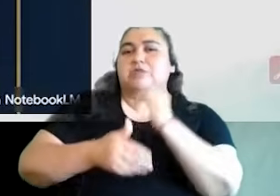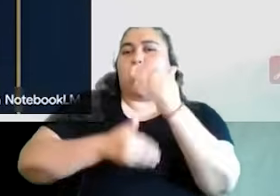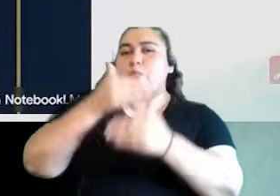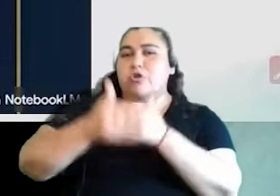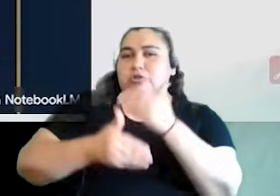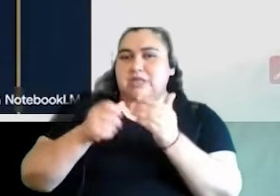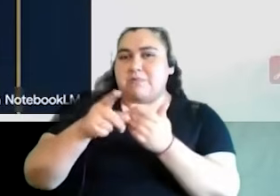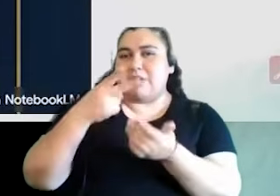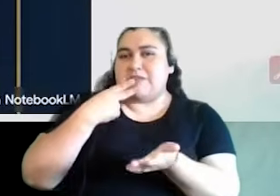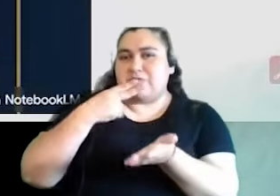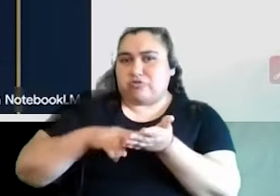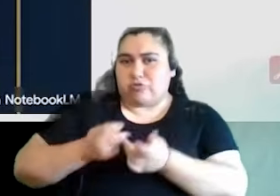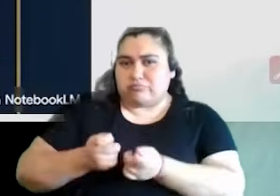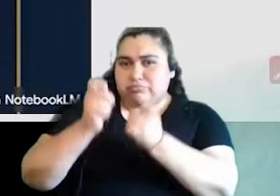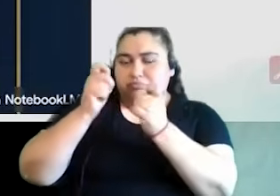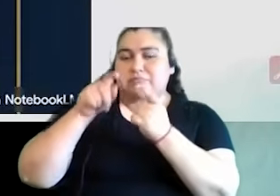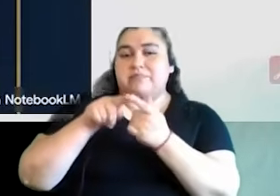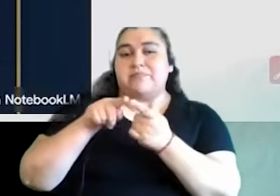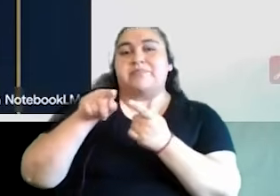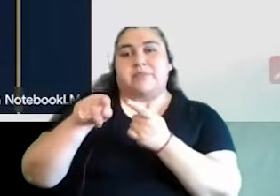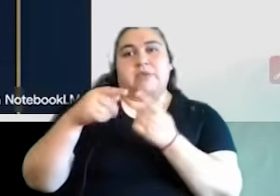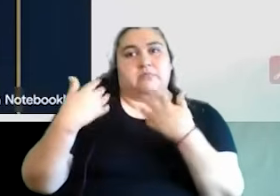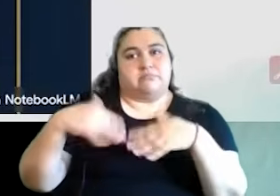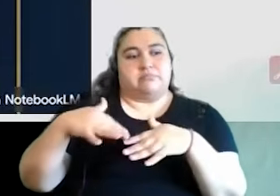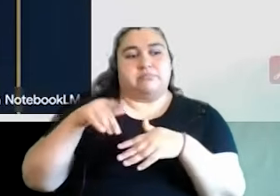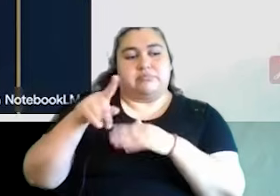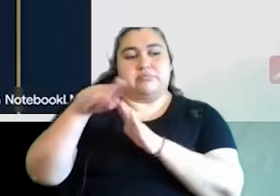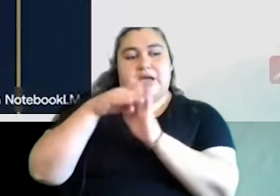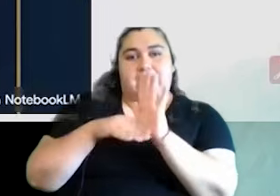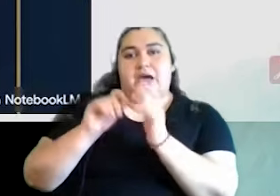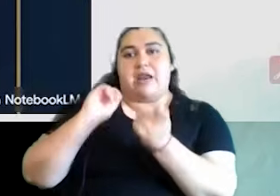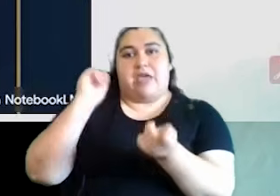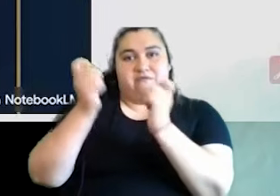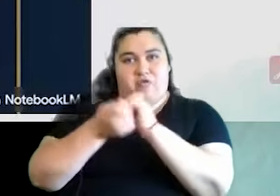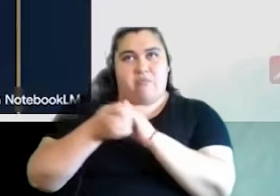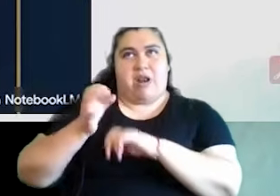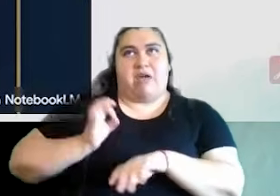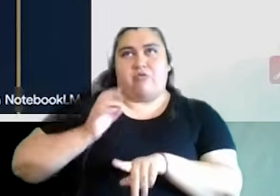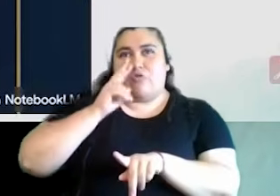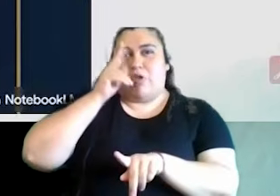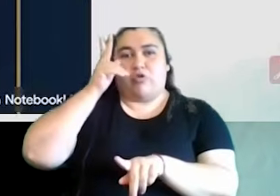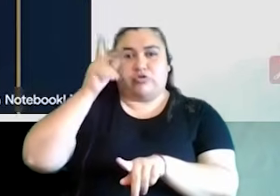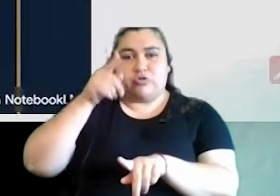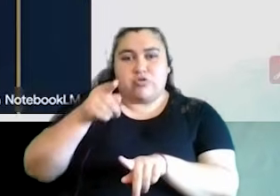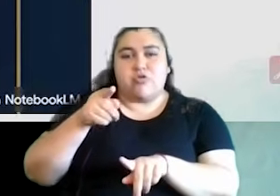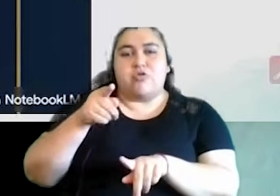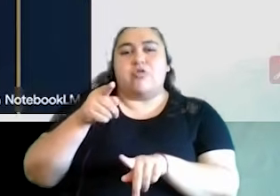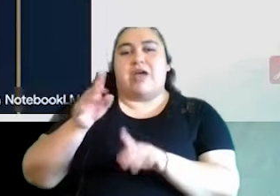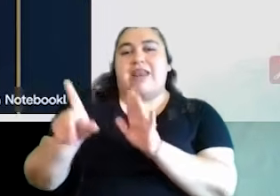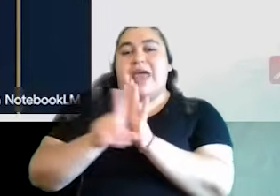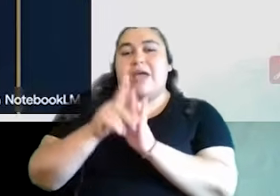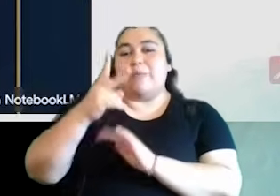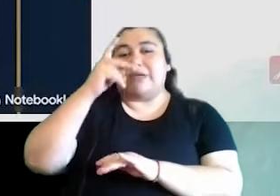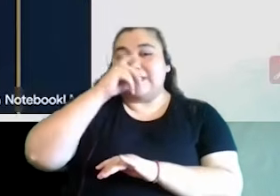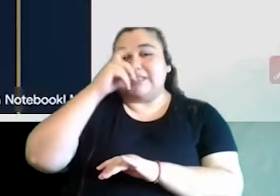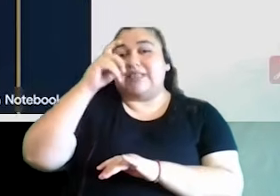Nosotros habíamos tenido una gran reforma por el año 2018 con lo que es la Ley